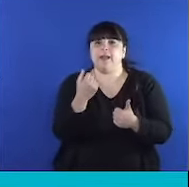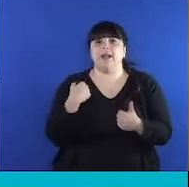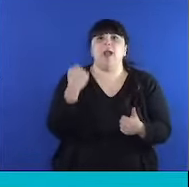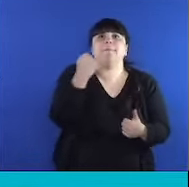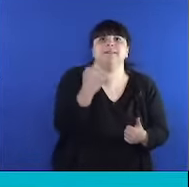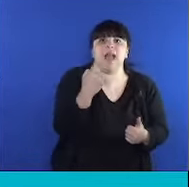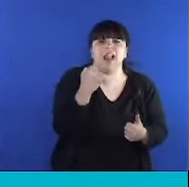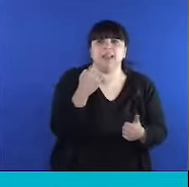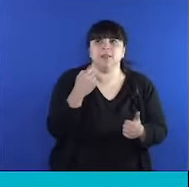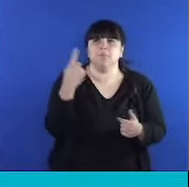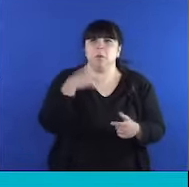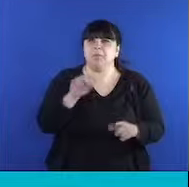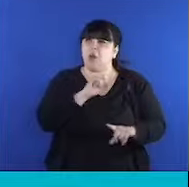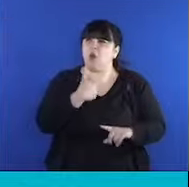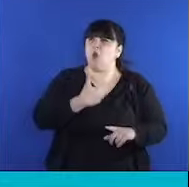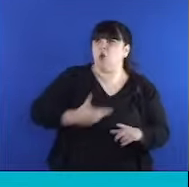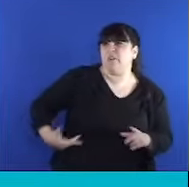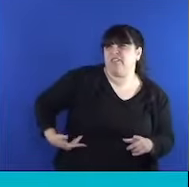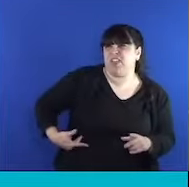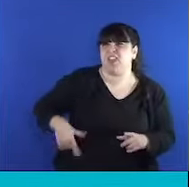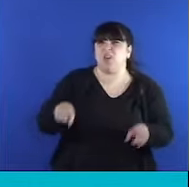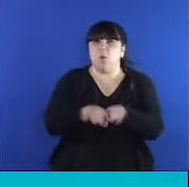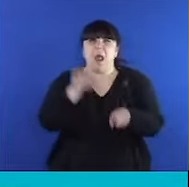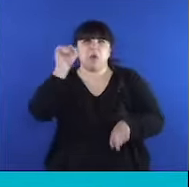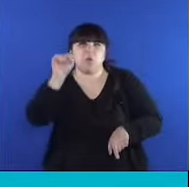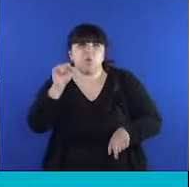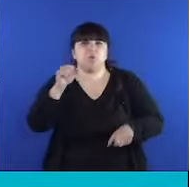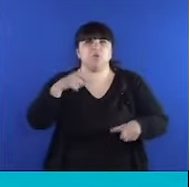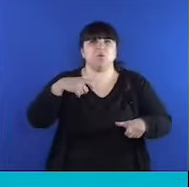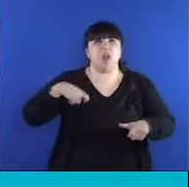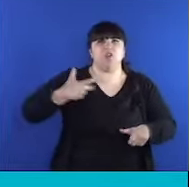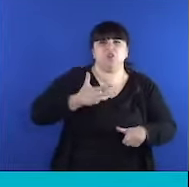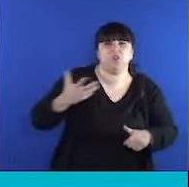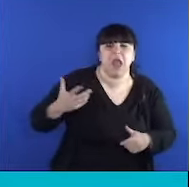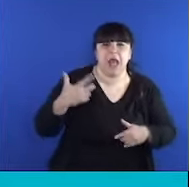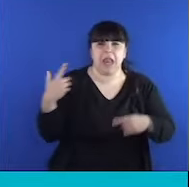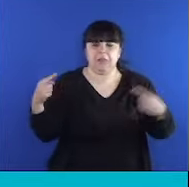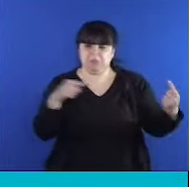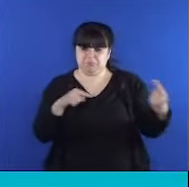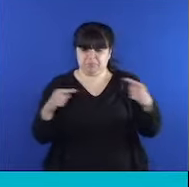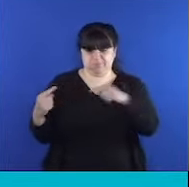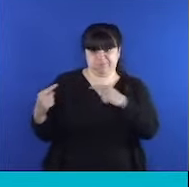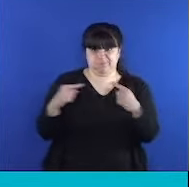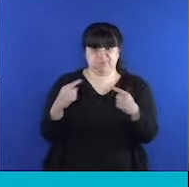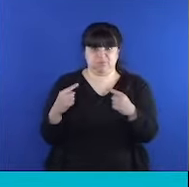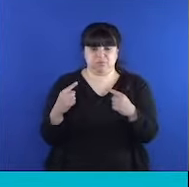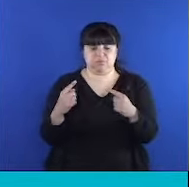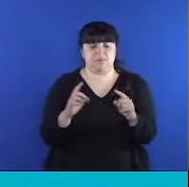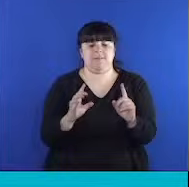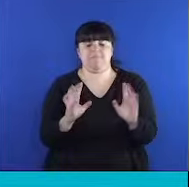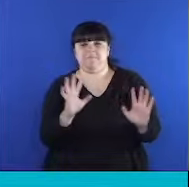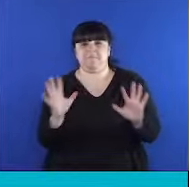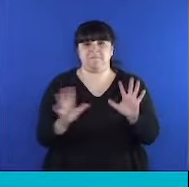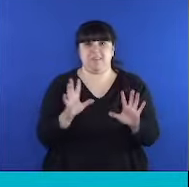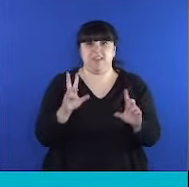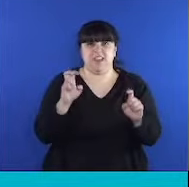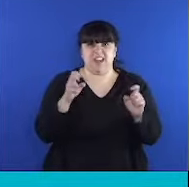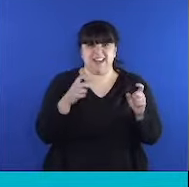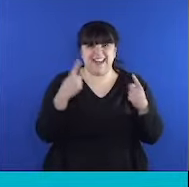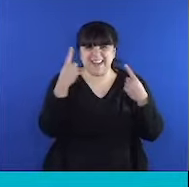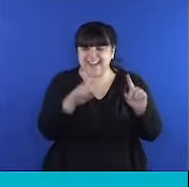hacer estatismo, sovietismo. Un debate que está medio corrido de